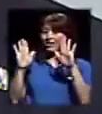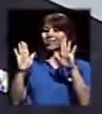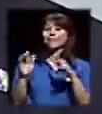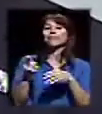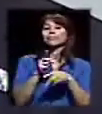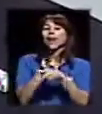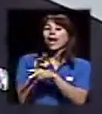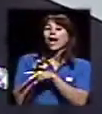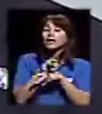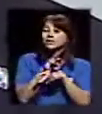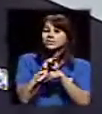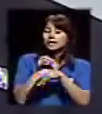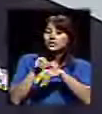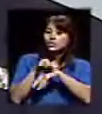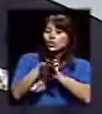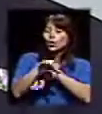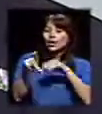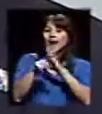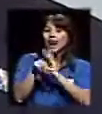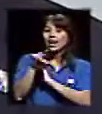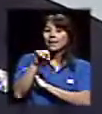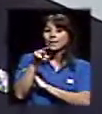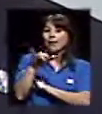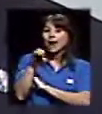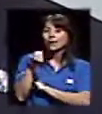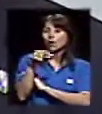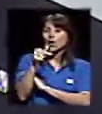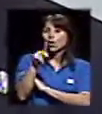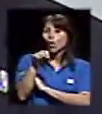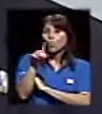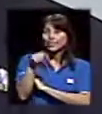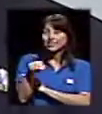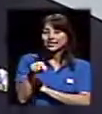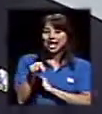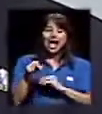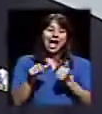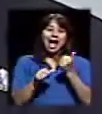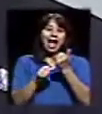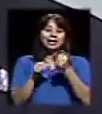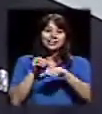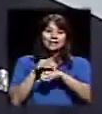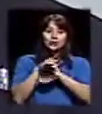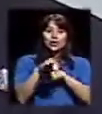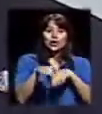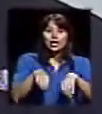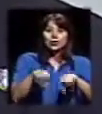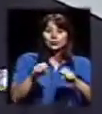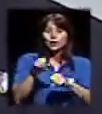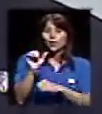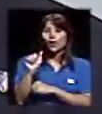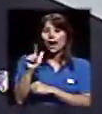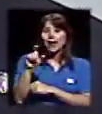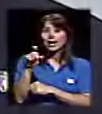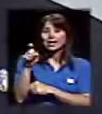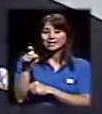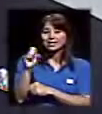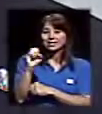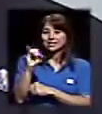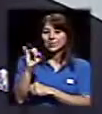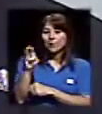Gómez Pacheco. Asesor legislativo, Alex Cibaja. Y un grupo de muchachos jóvenes,